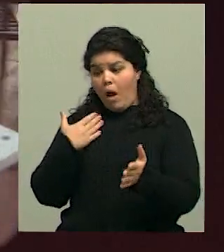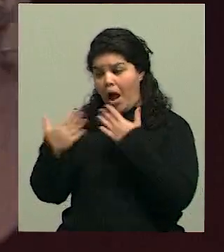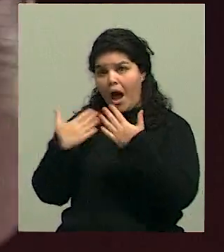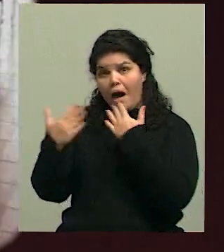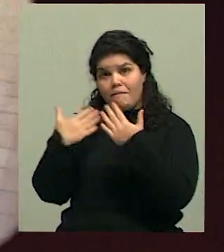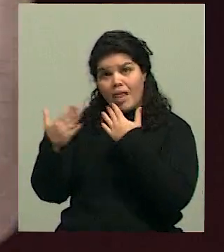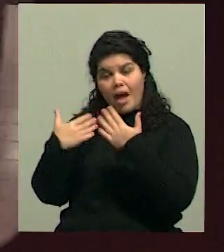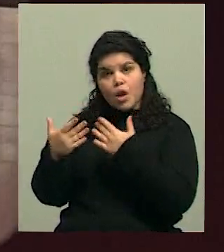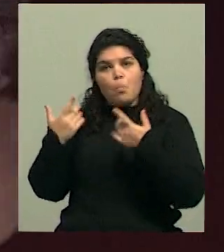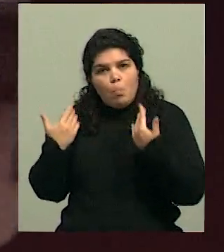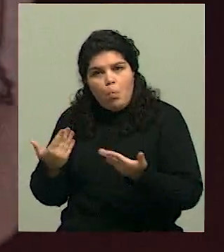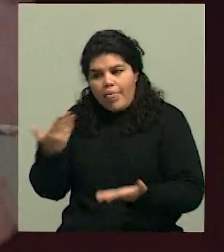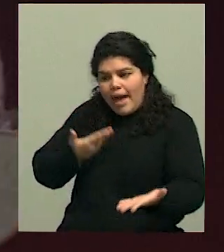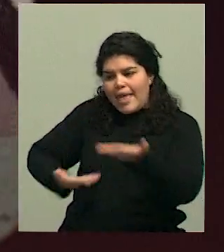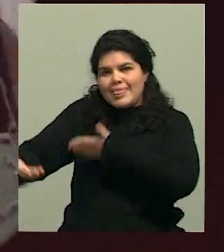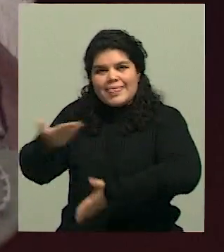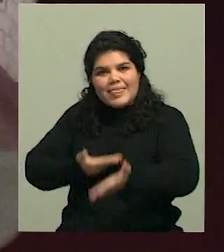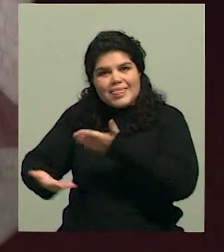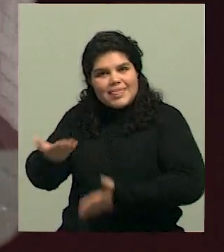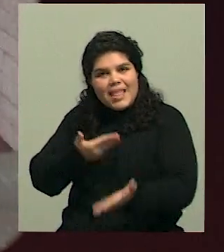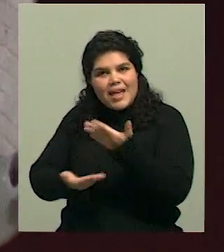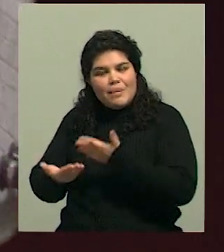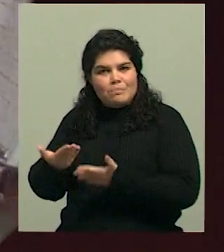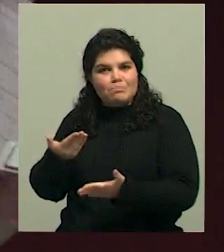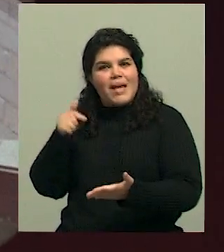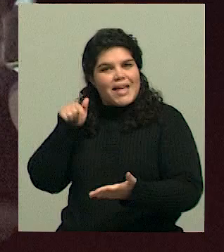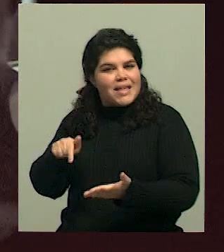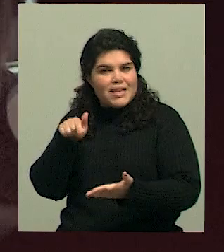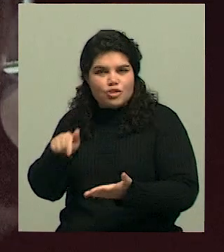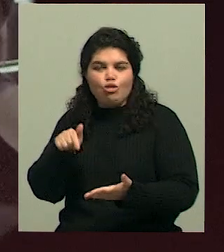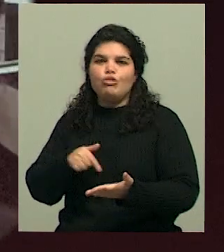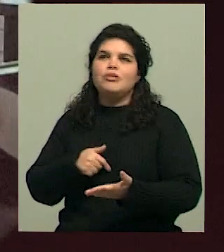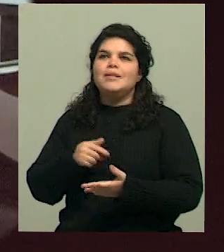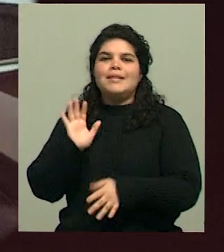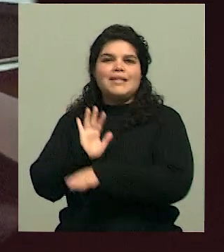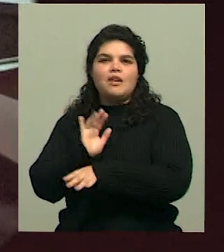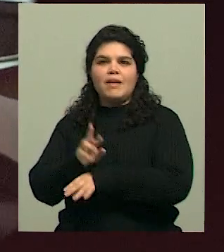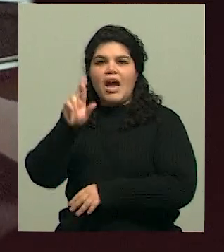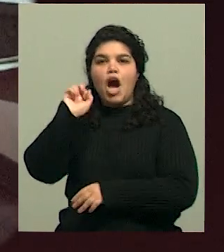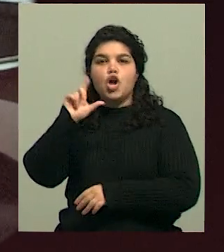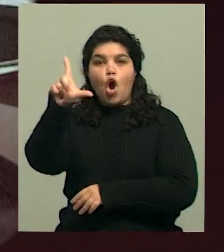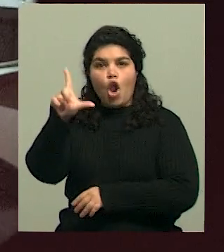¿sí? Estamos intercambiando y vamos de alguna manera intercambiando roles, porque